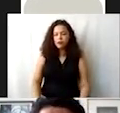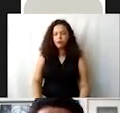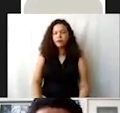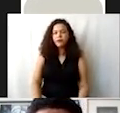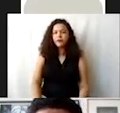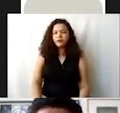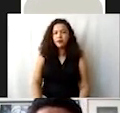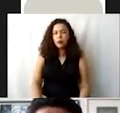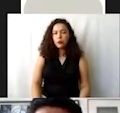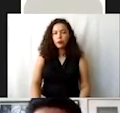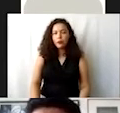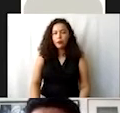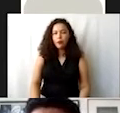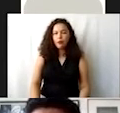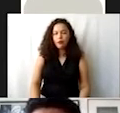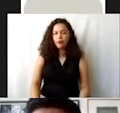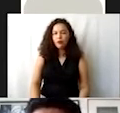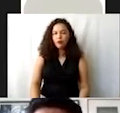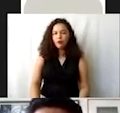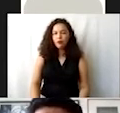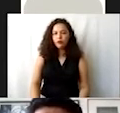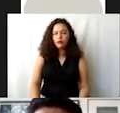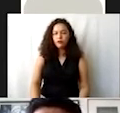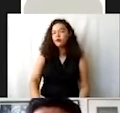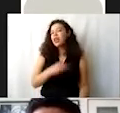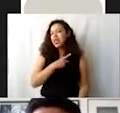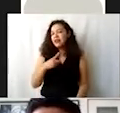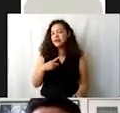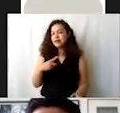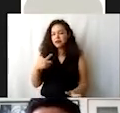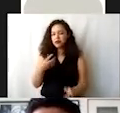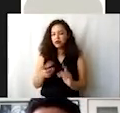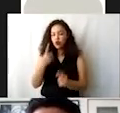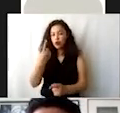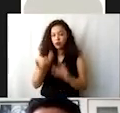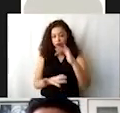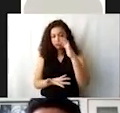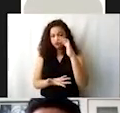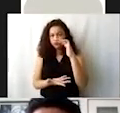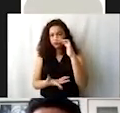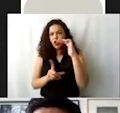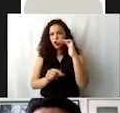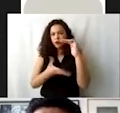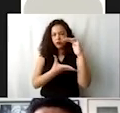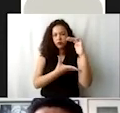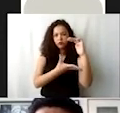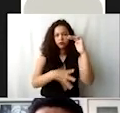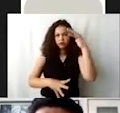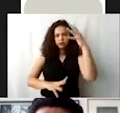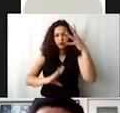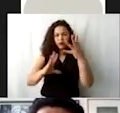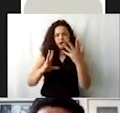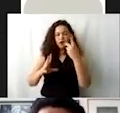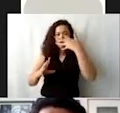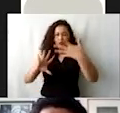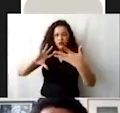Lo tenemos que comprimir en archivo zip, ¿sí? Y yo les